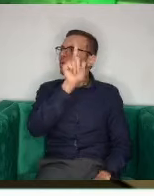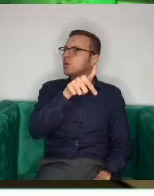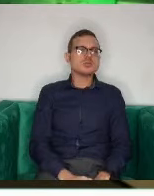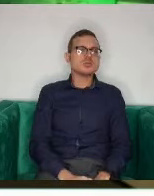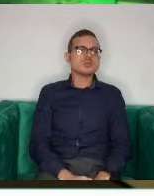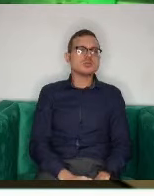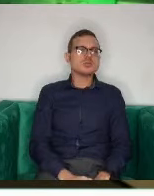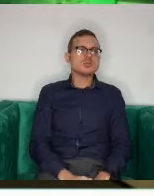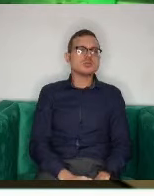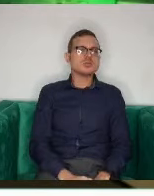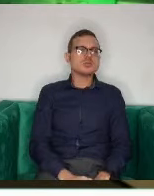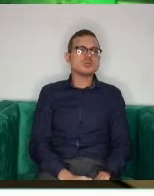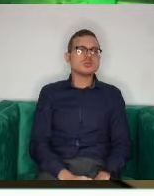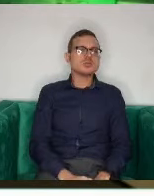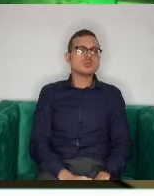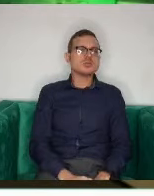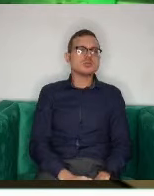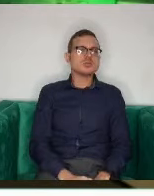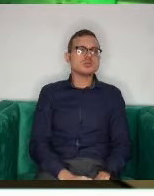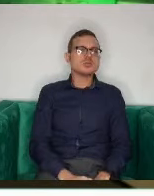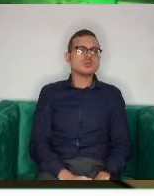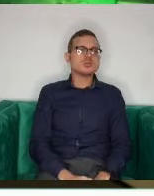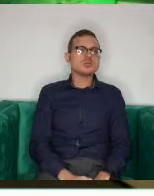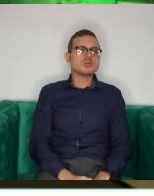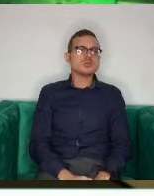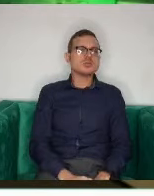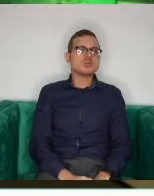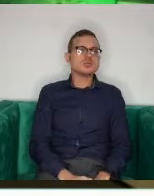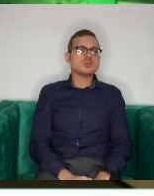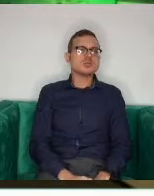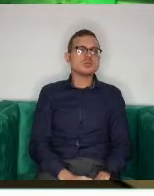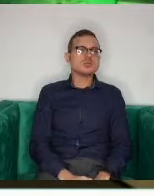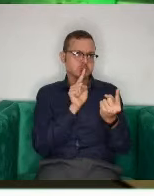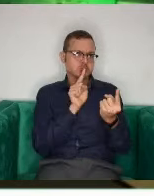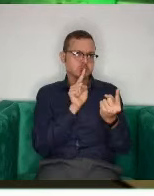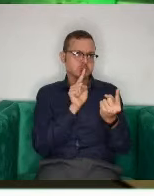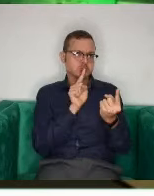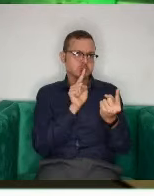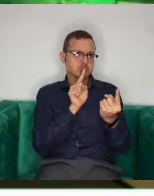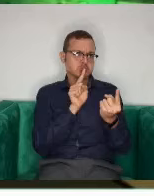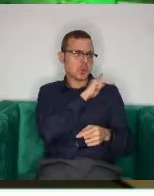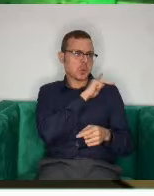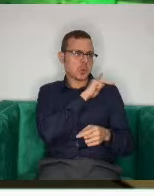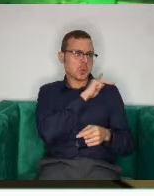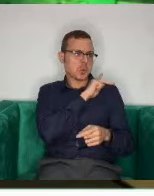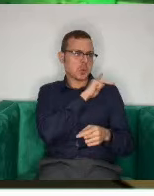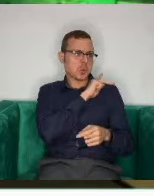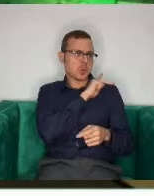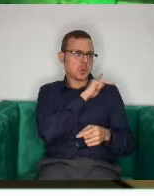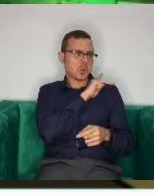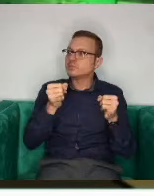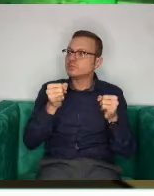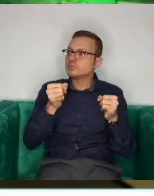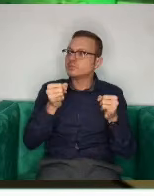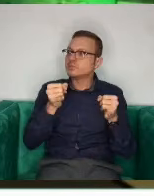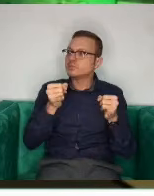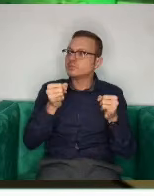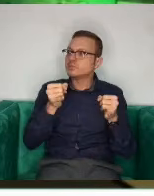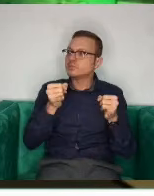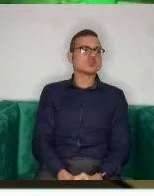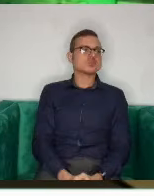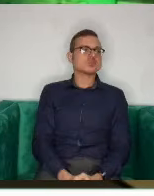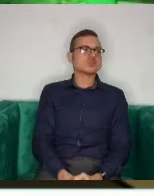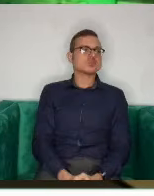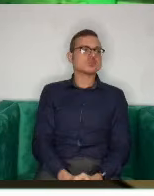en persona. Más personalizado. Sí, más personalizado. Se acerca peligrosamente las Navidades, la ingesta de arroz con gandules,